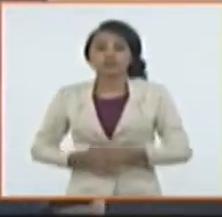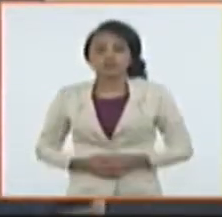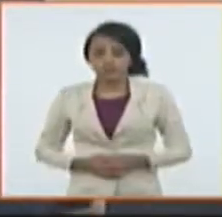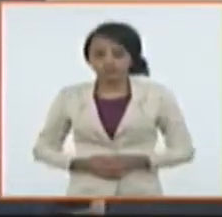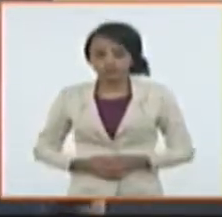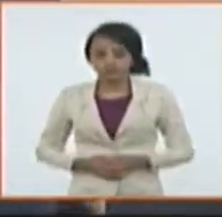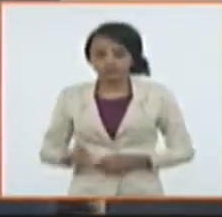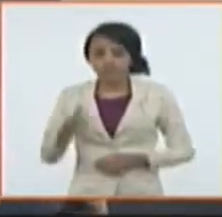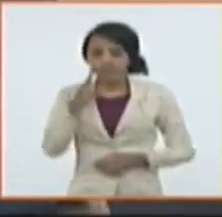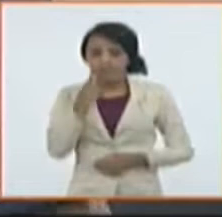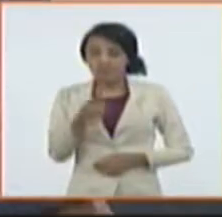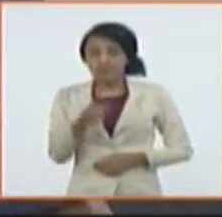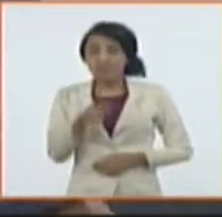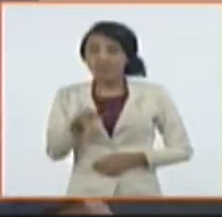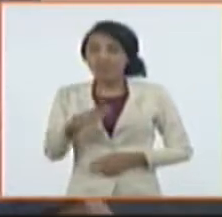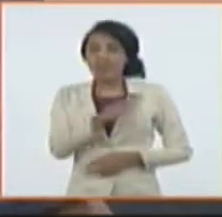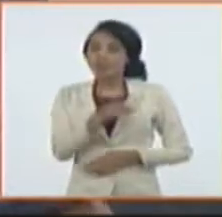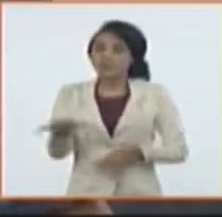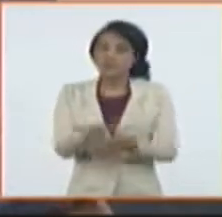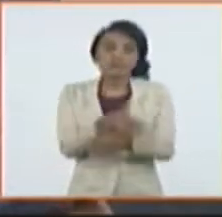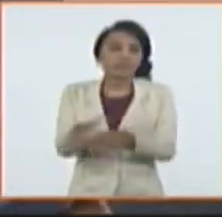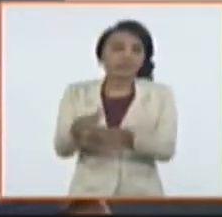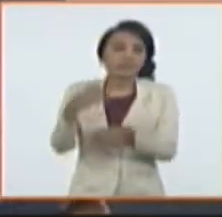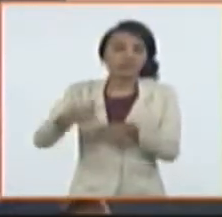la revolución de otros procesos.